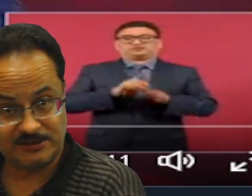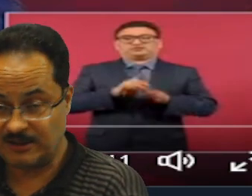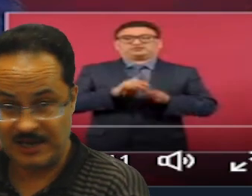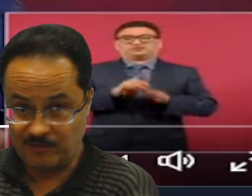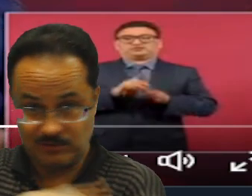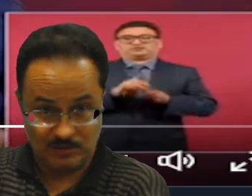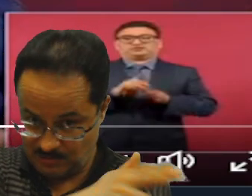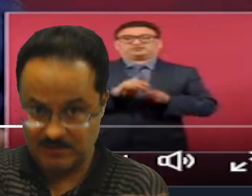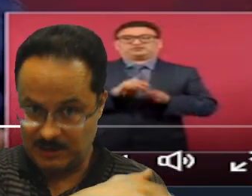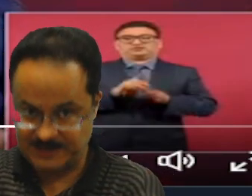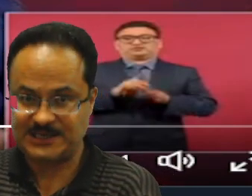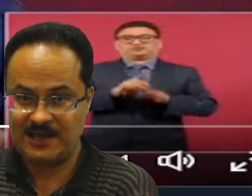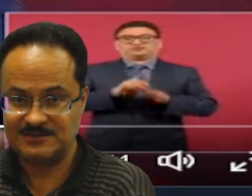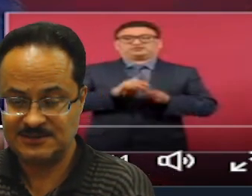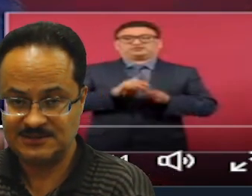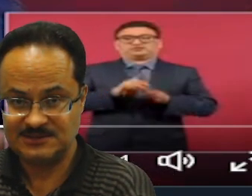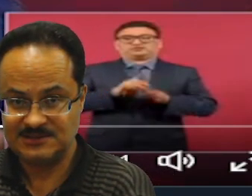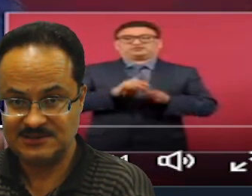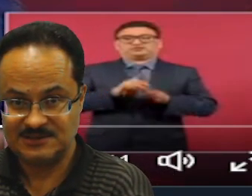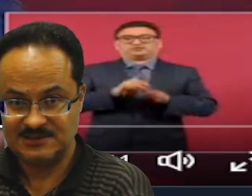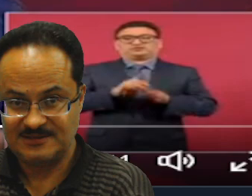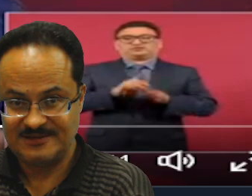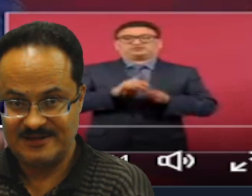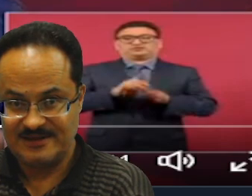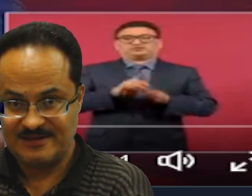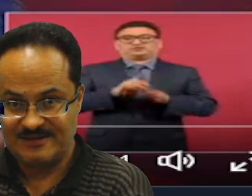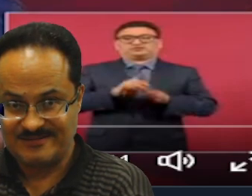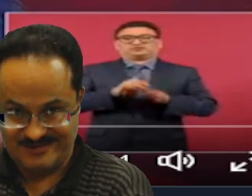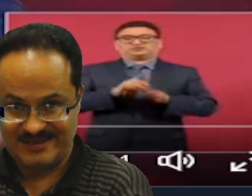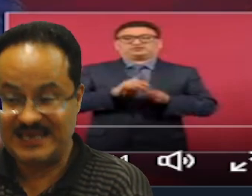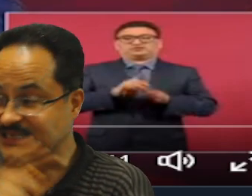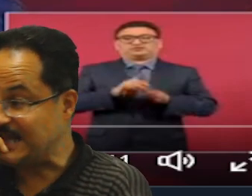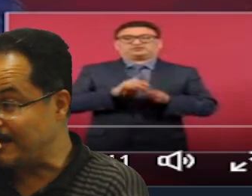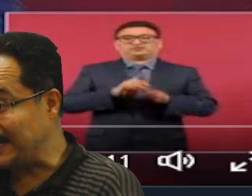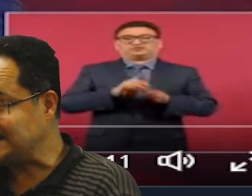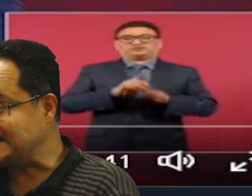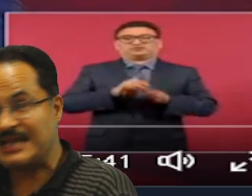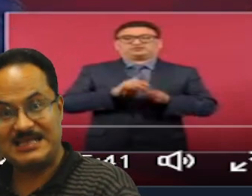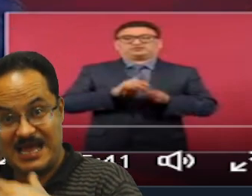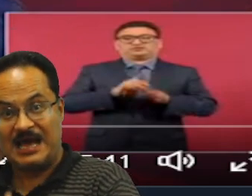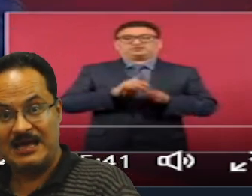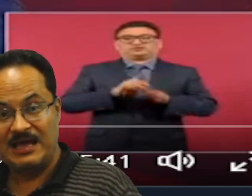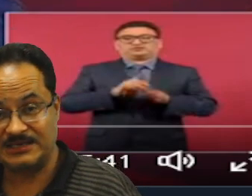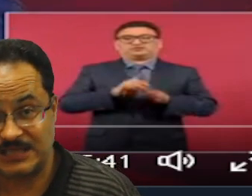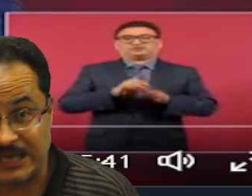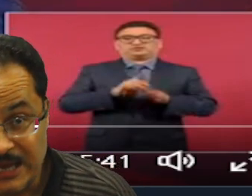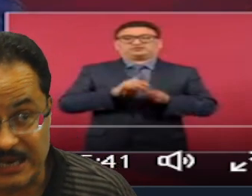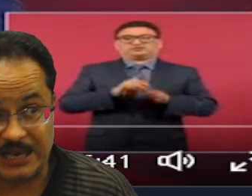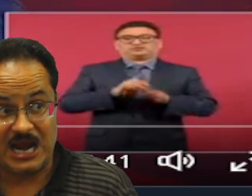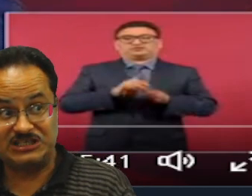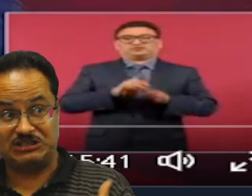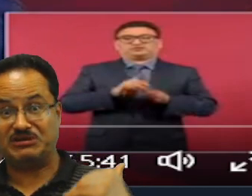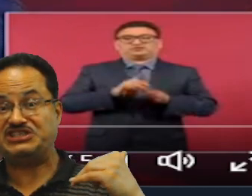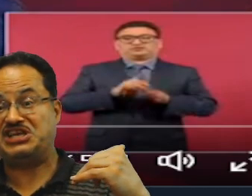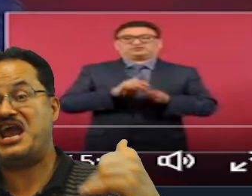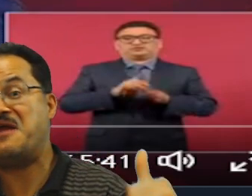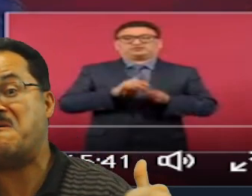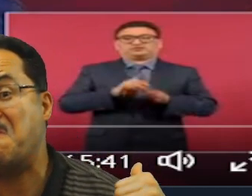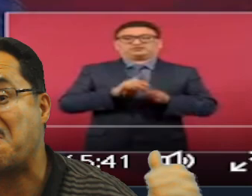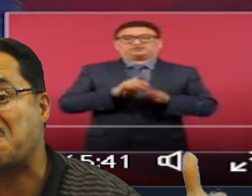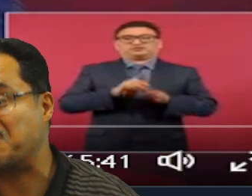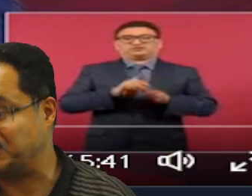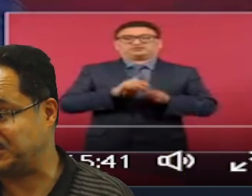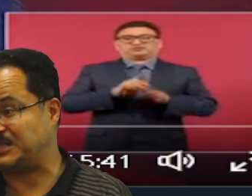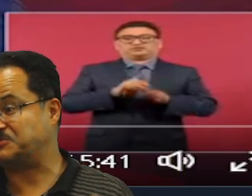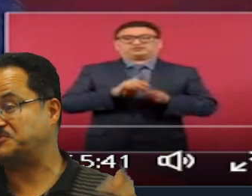haciendo de lado todo lo del pasado Y esa es la Esa es la idea este el ejército que